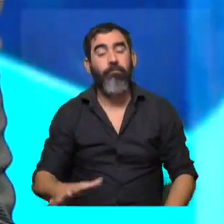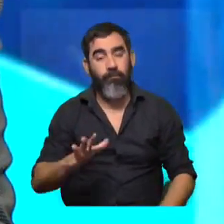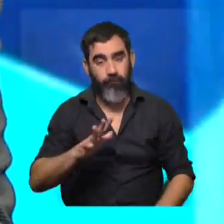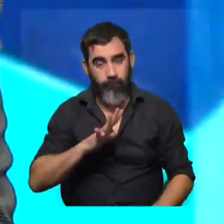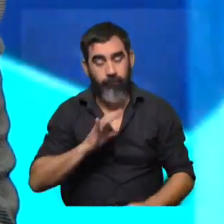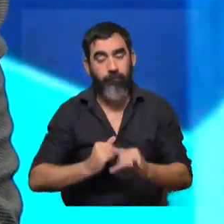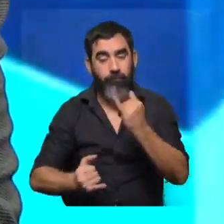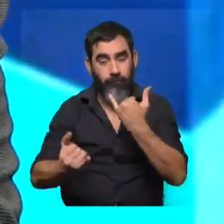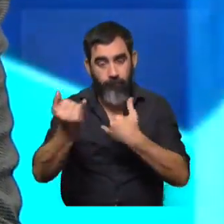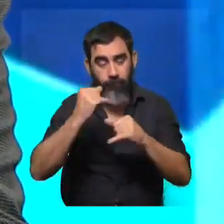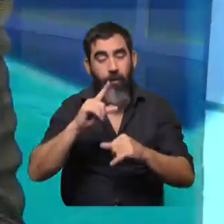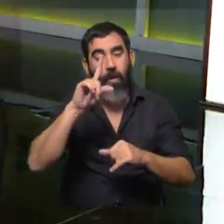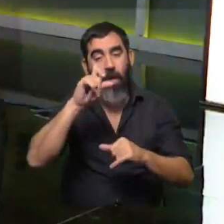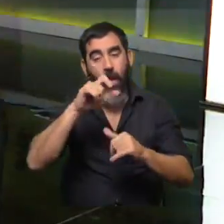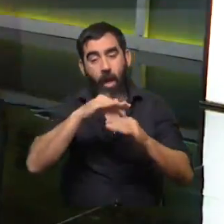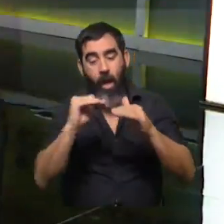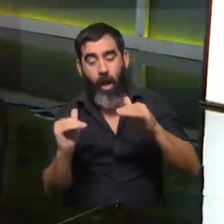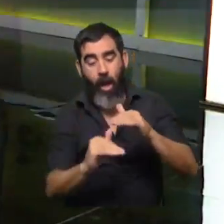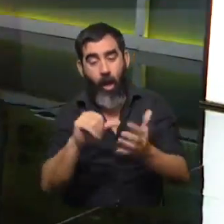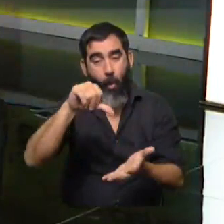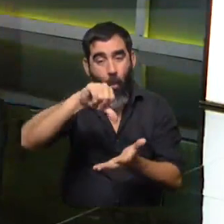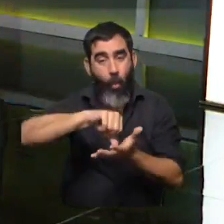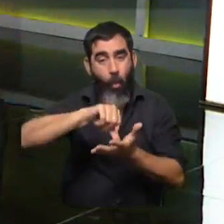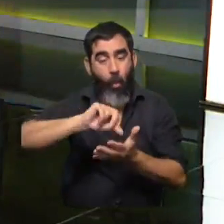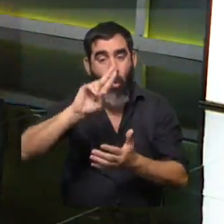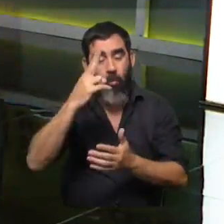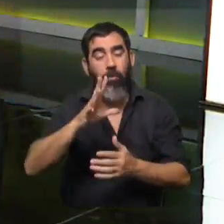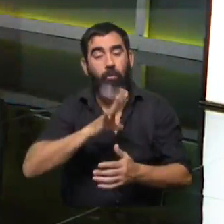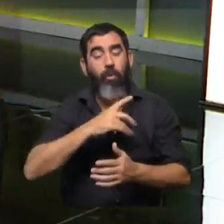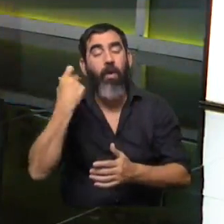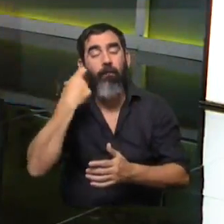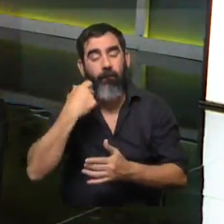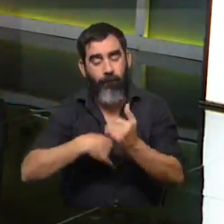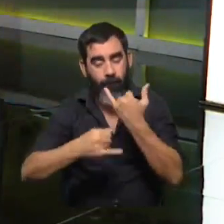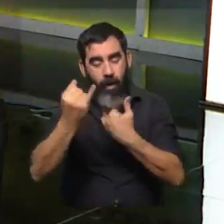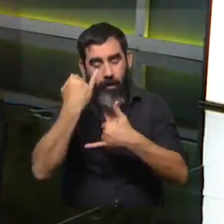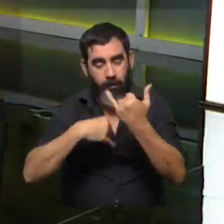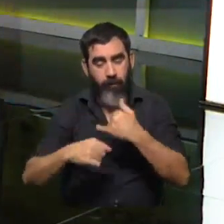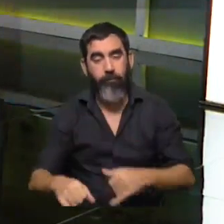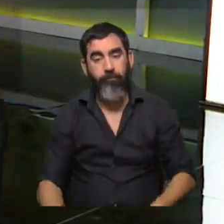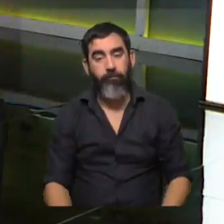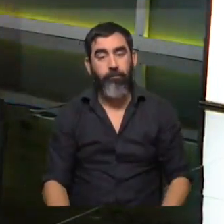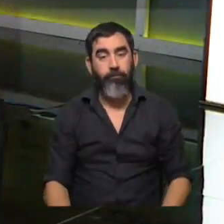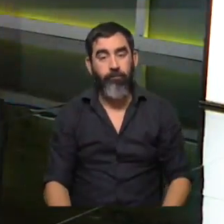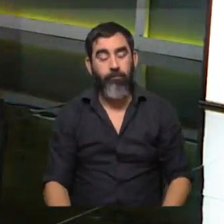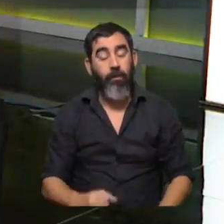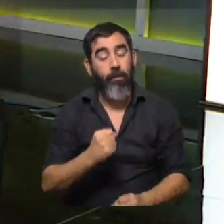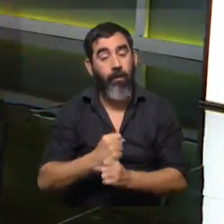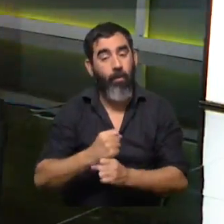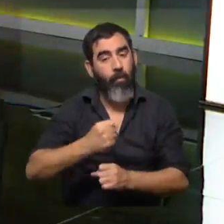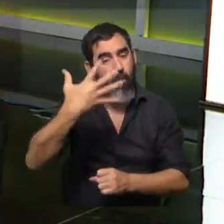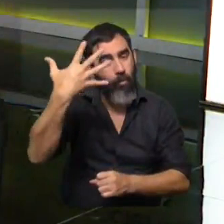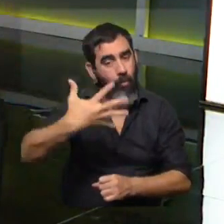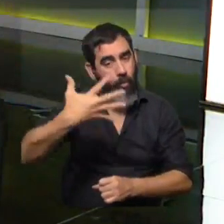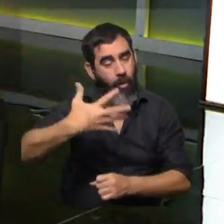de determinadas reservas de aguas subterráneas en el país. Todavía nos falta mucha información. Son trabajos caros, son investigaciones